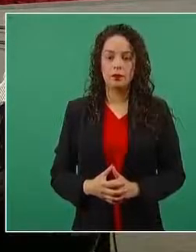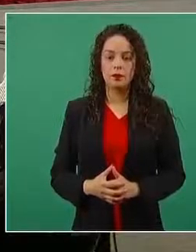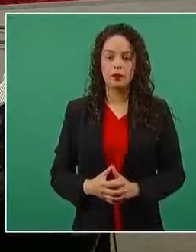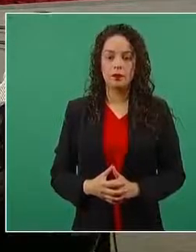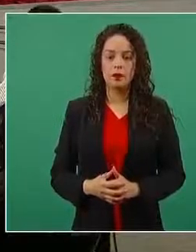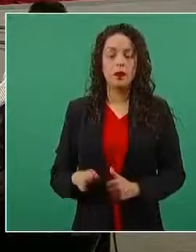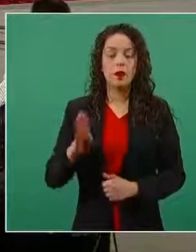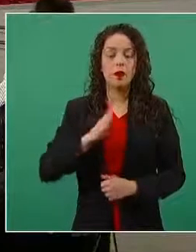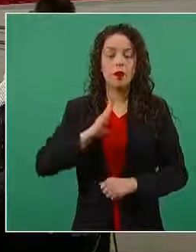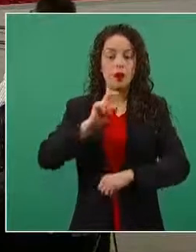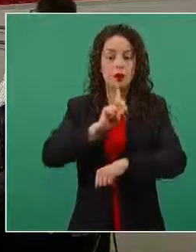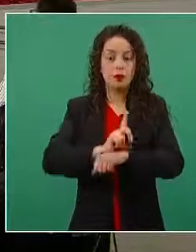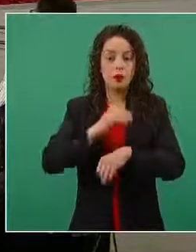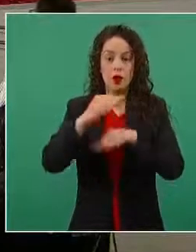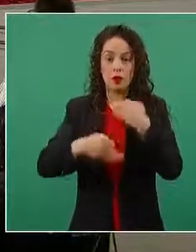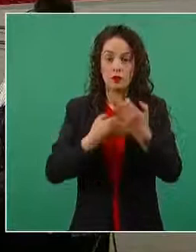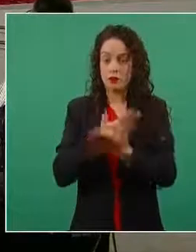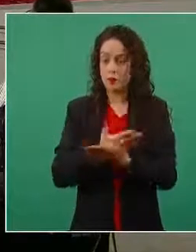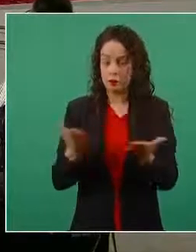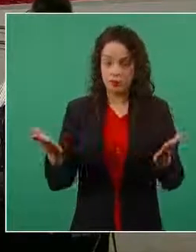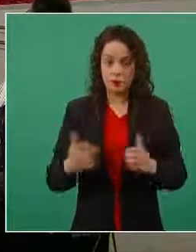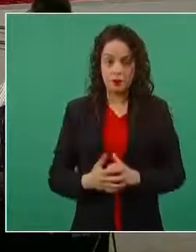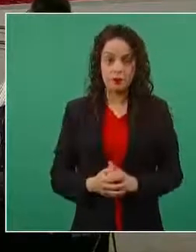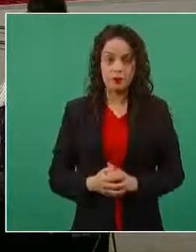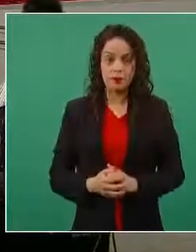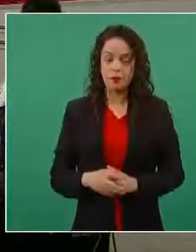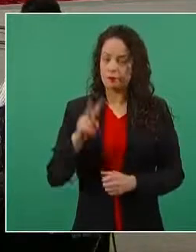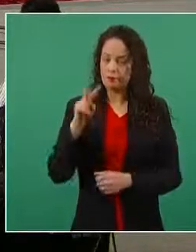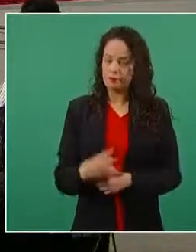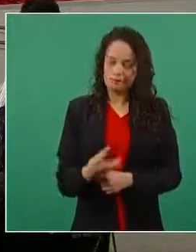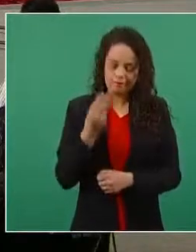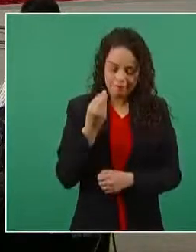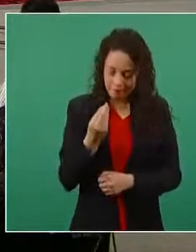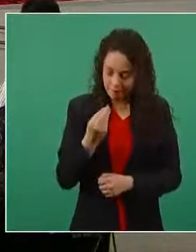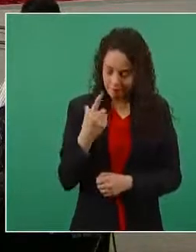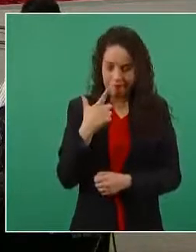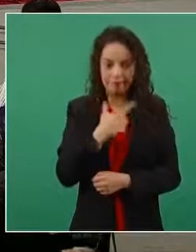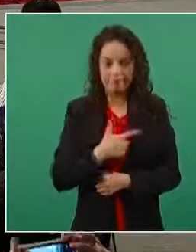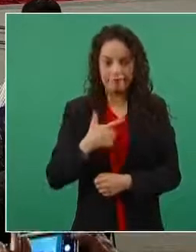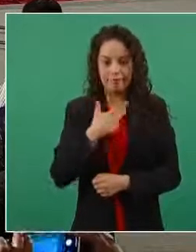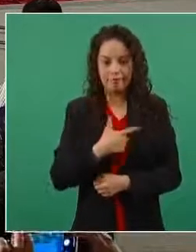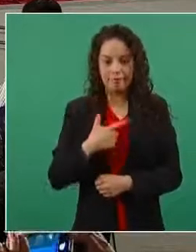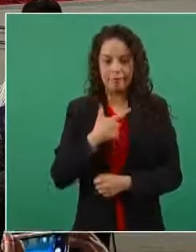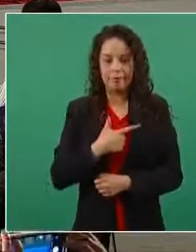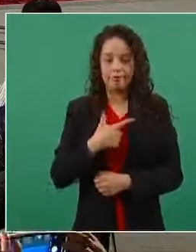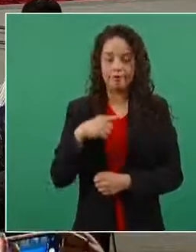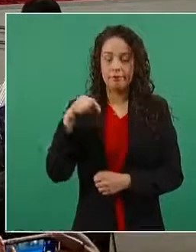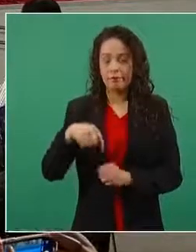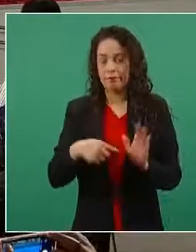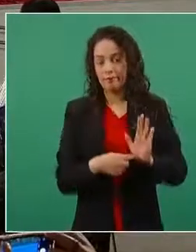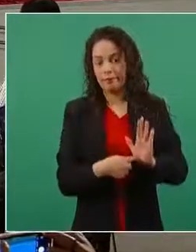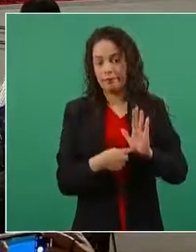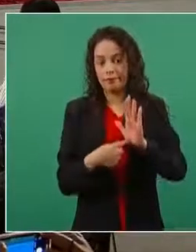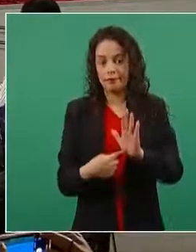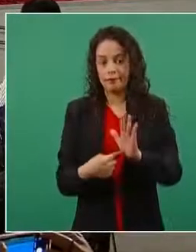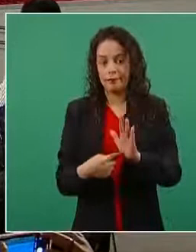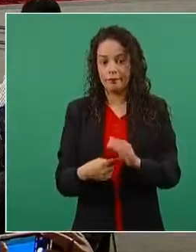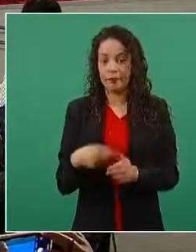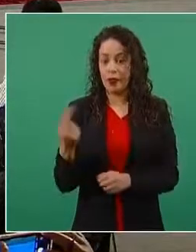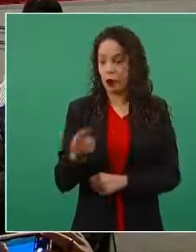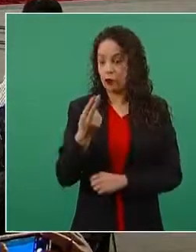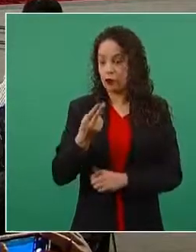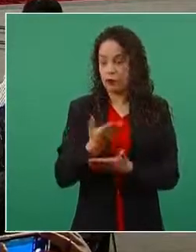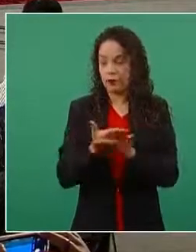Buenos días a todas y todos. Nos da un gusto, su permiso, presentar a ustedes, medios